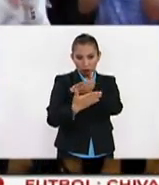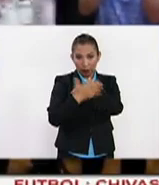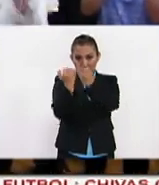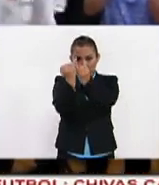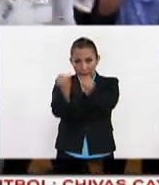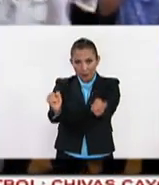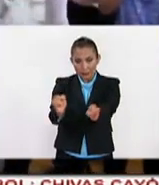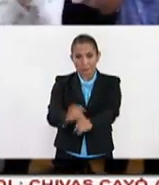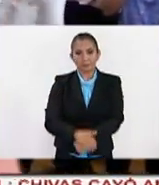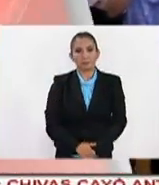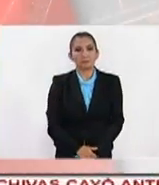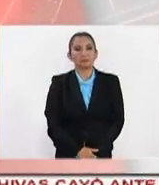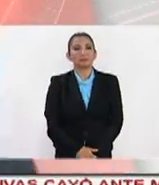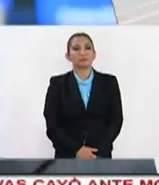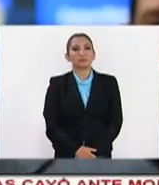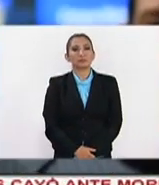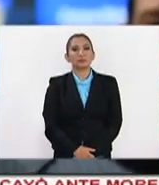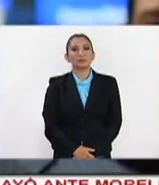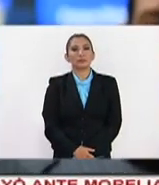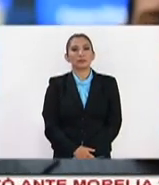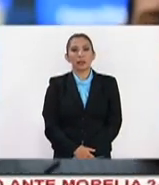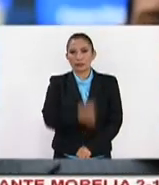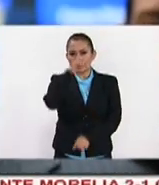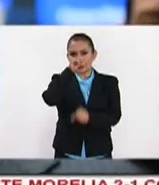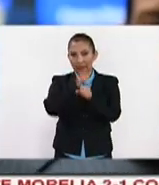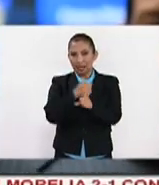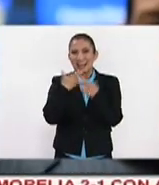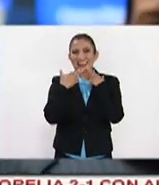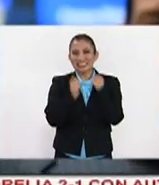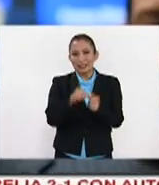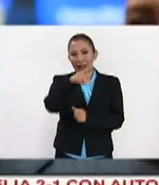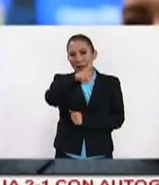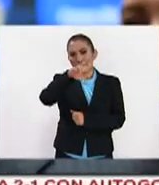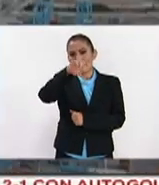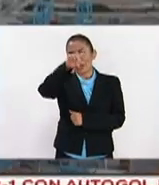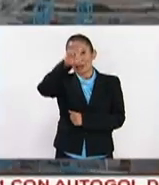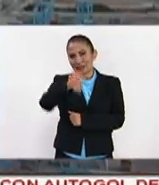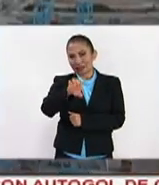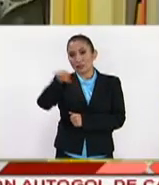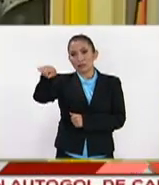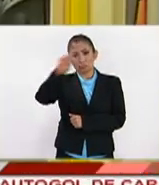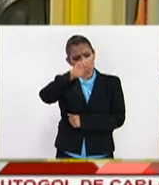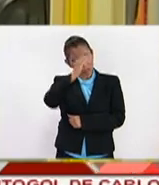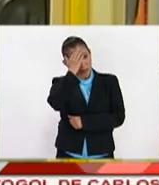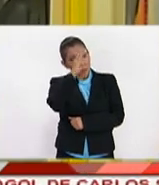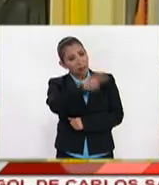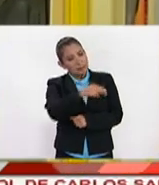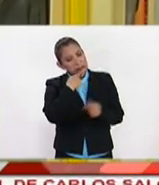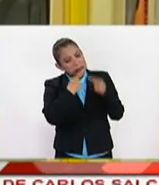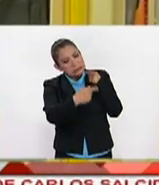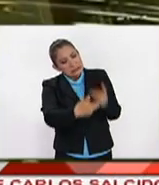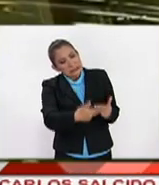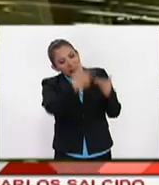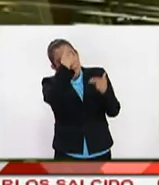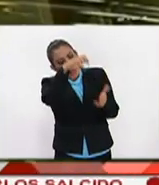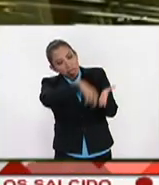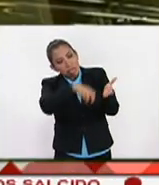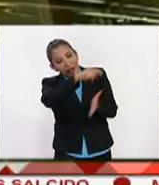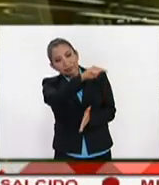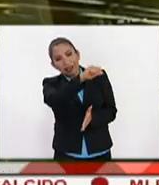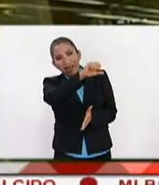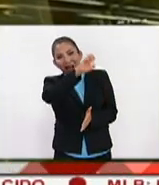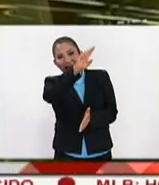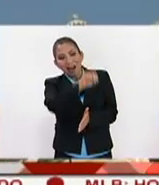independiente. El secretario de Hacienda, José Antonio Meade, reconoció que las negociaciones para modernizar